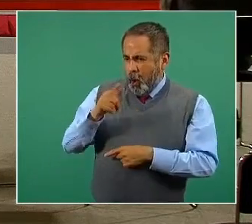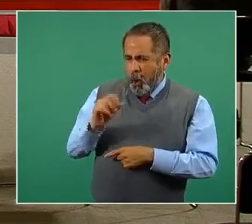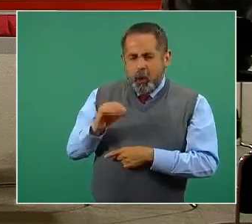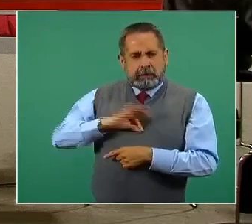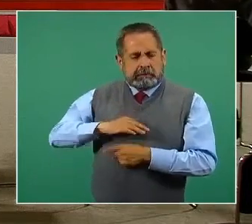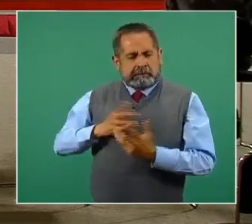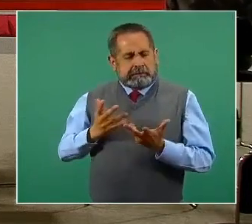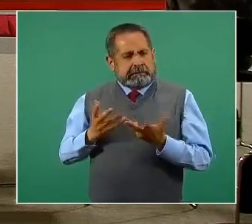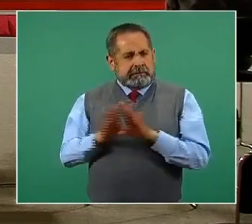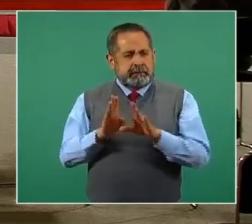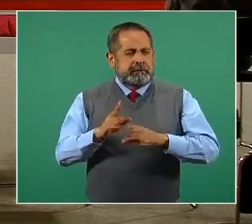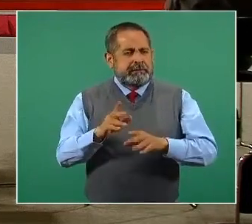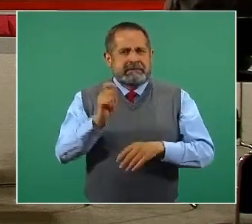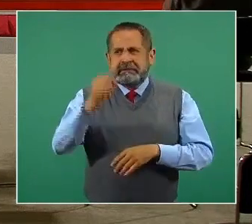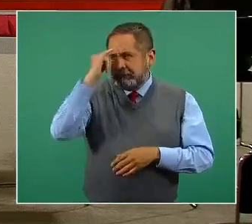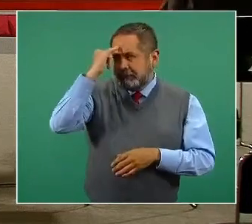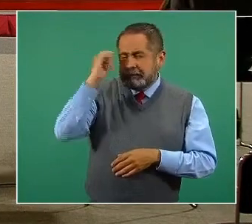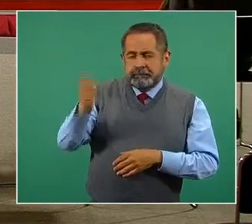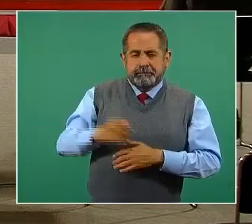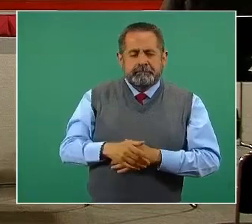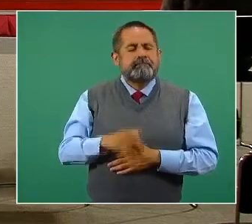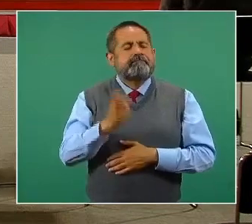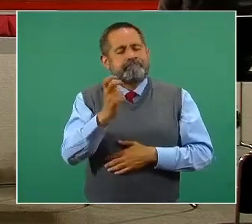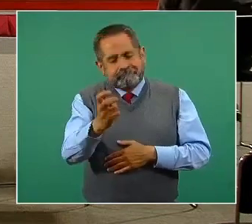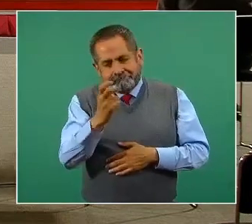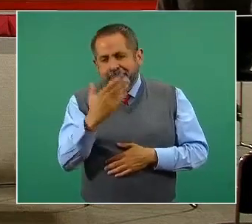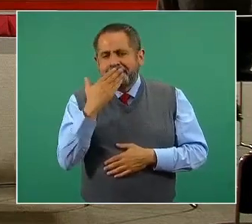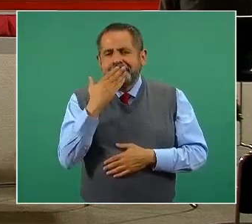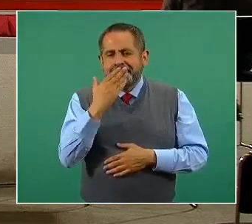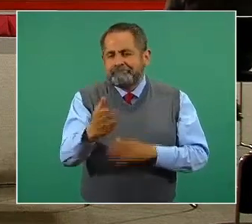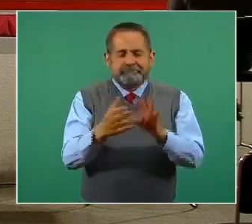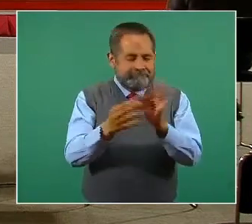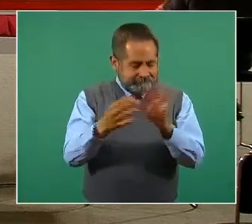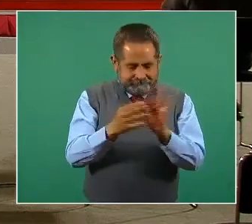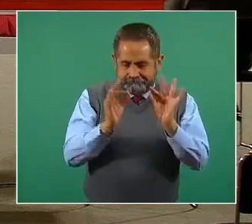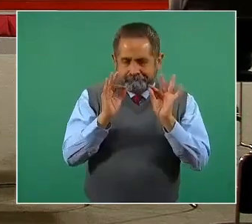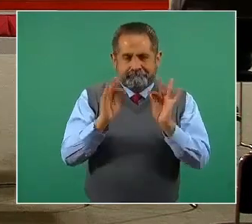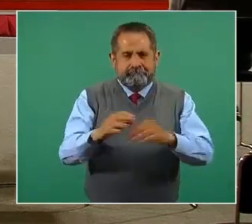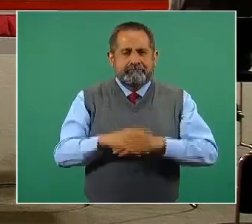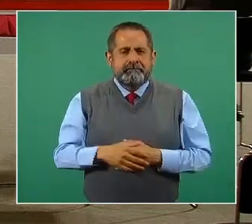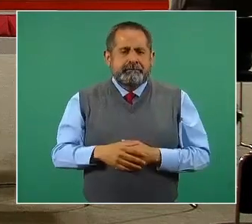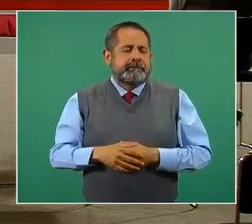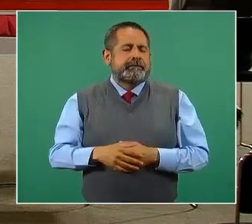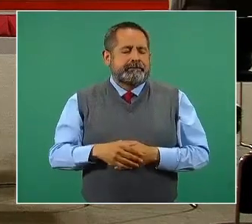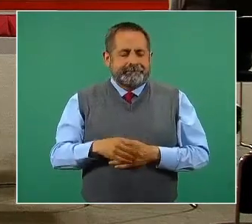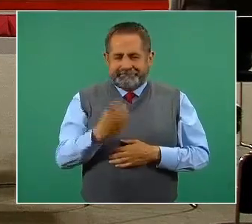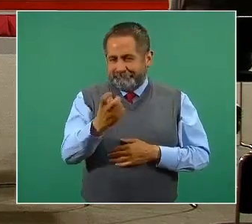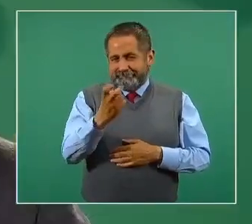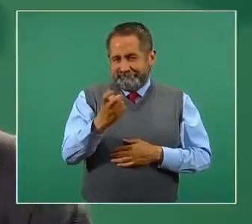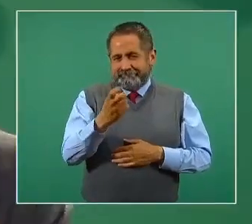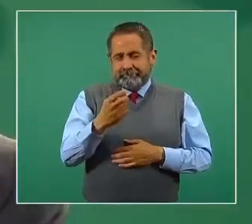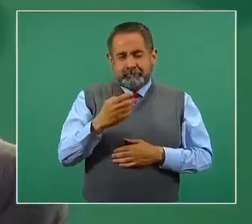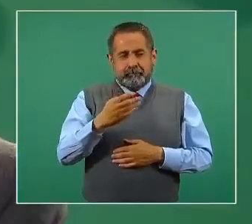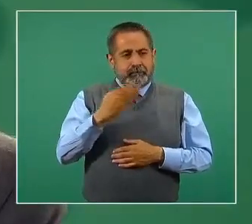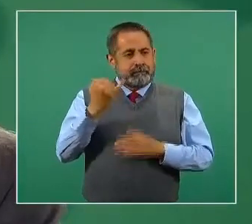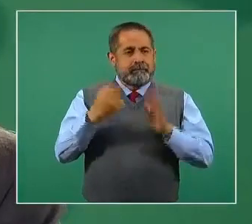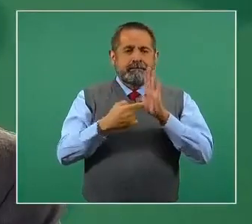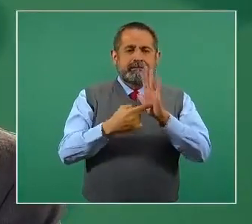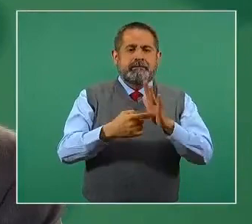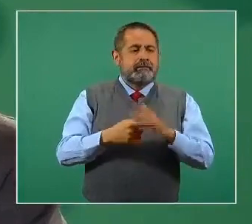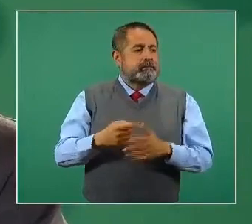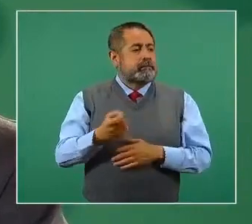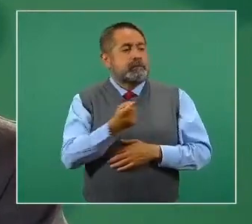acabo de comentar, porque ilustra mucho cómo este fenómeno que muchas veces hemos comentado aparece en